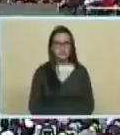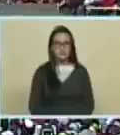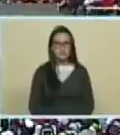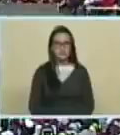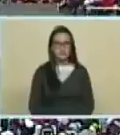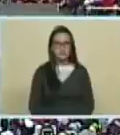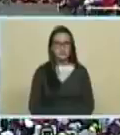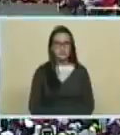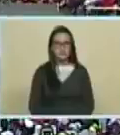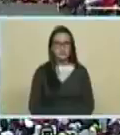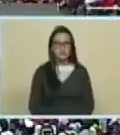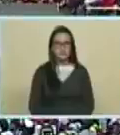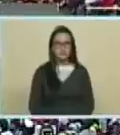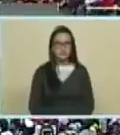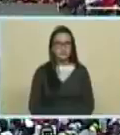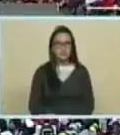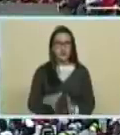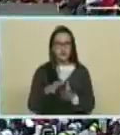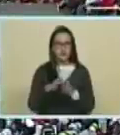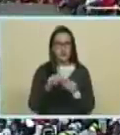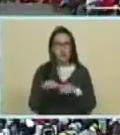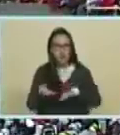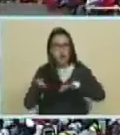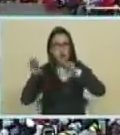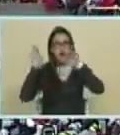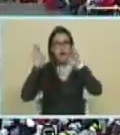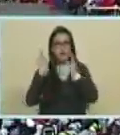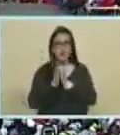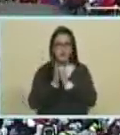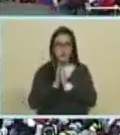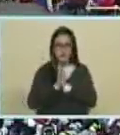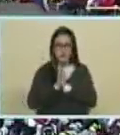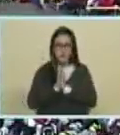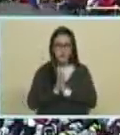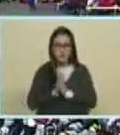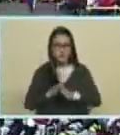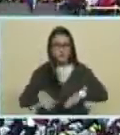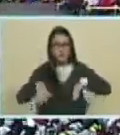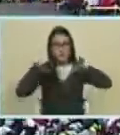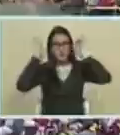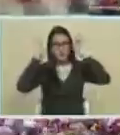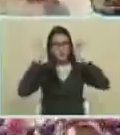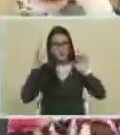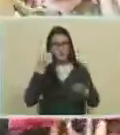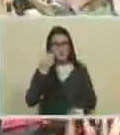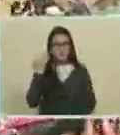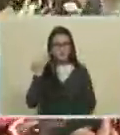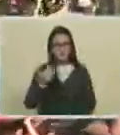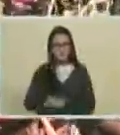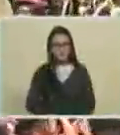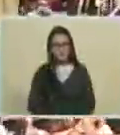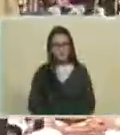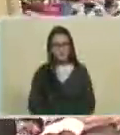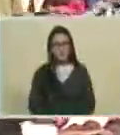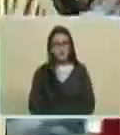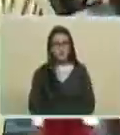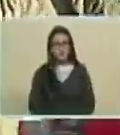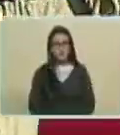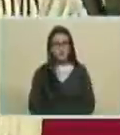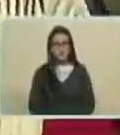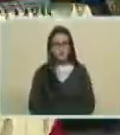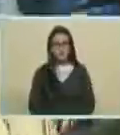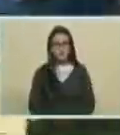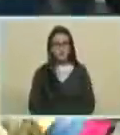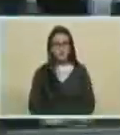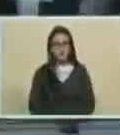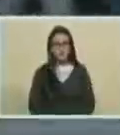Vamos a hacer una ola, ¿vale? ¿Quieren hacer una ola? Vamos a hacer una ola desde aquí hasta